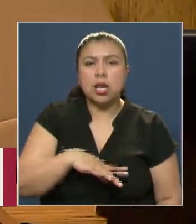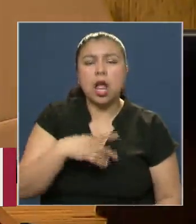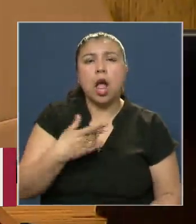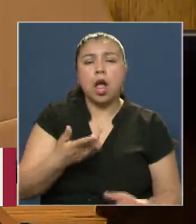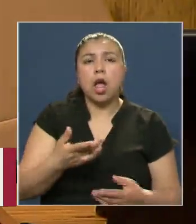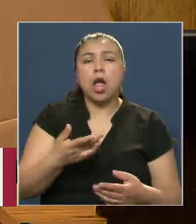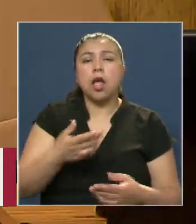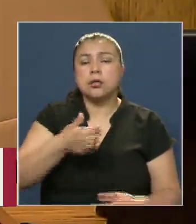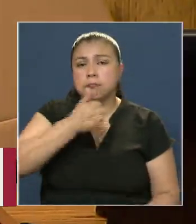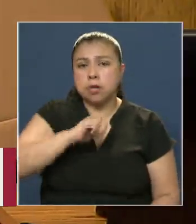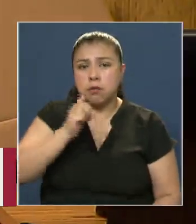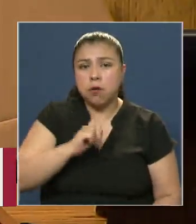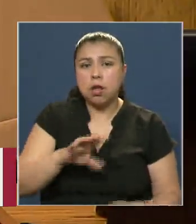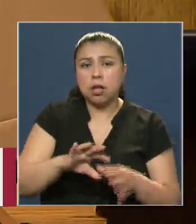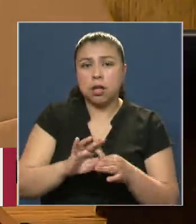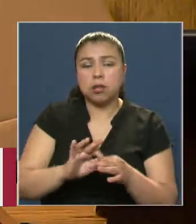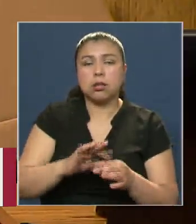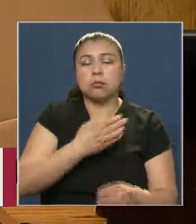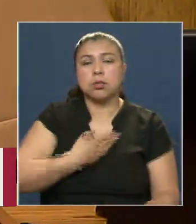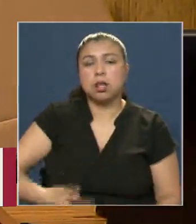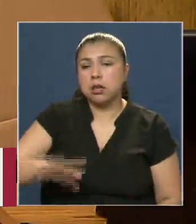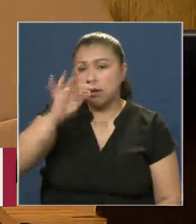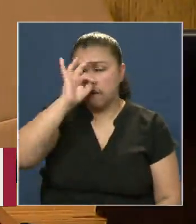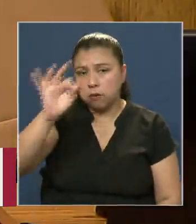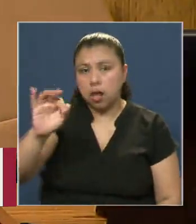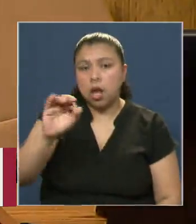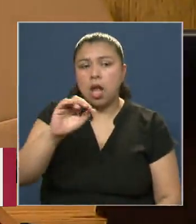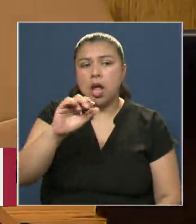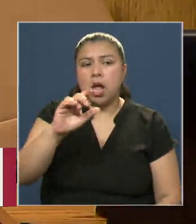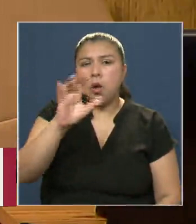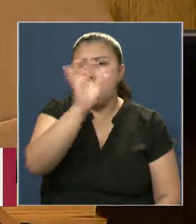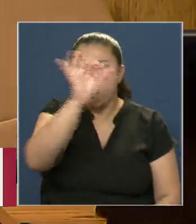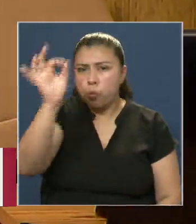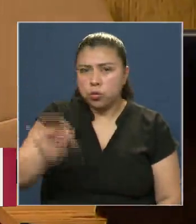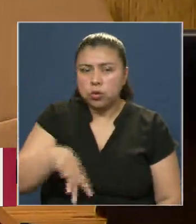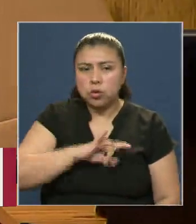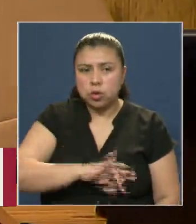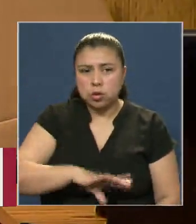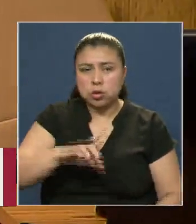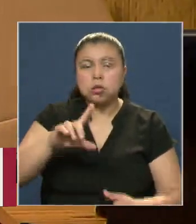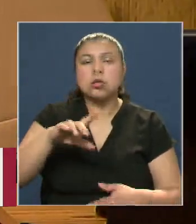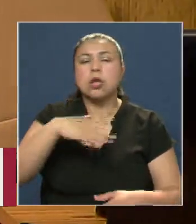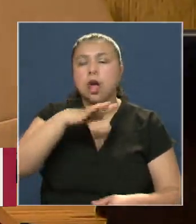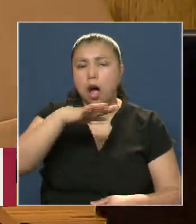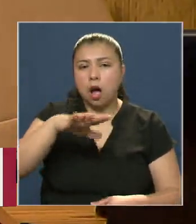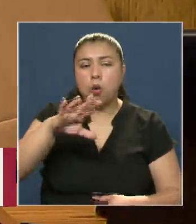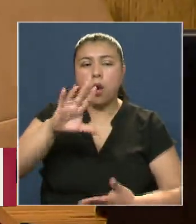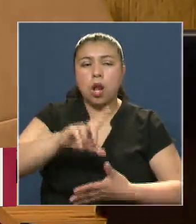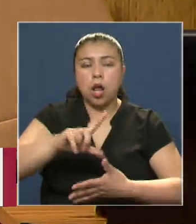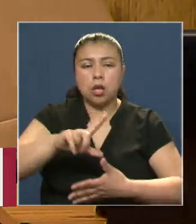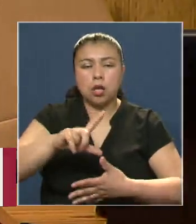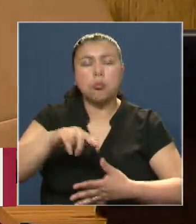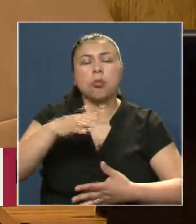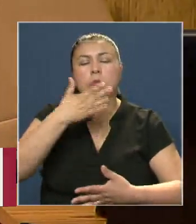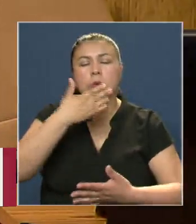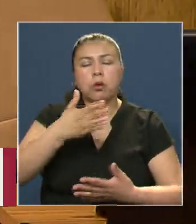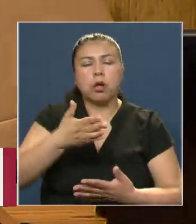Frei y el 95% de los chilenos tenemos agua potable. En Latinoamérica, cuando maneja el agua el